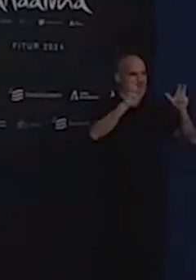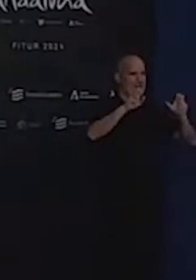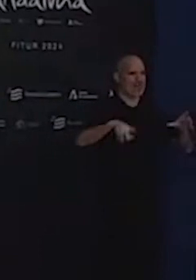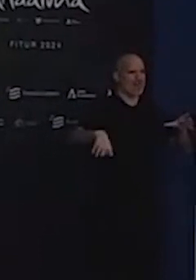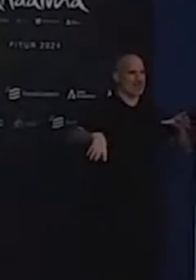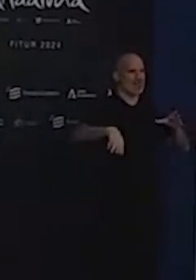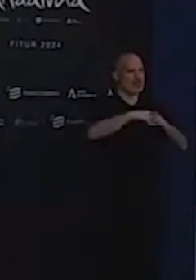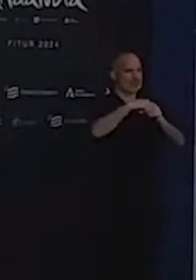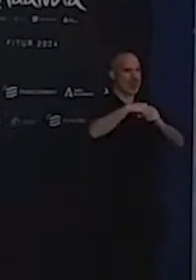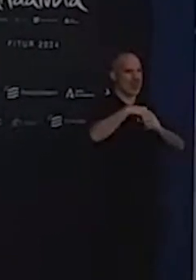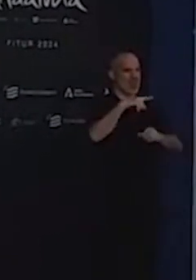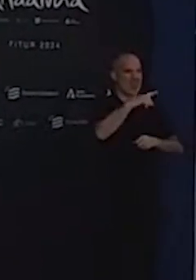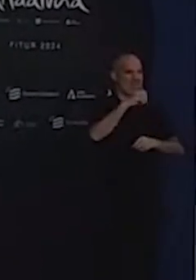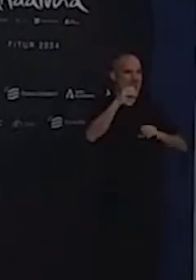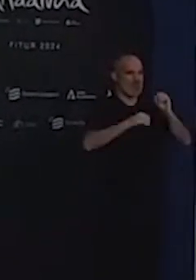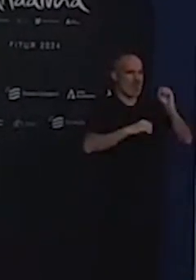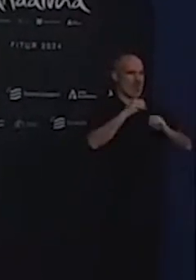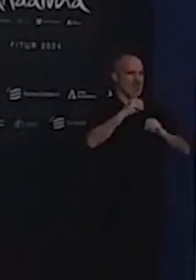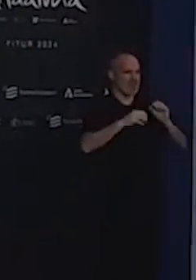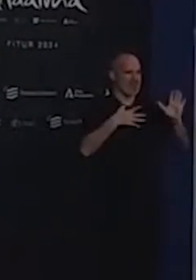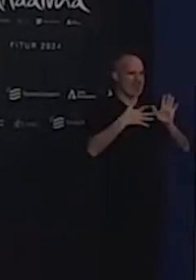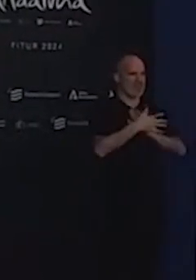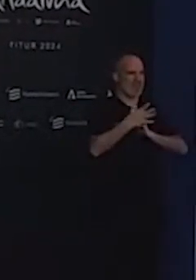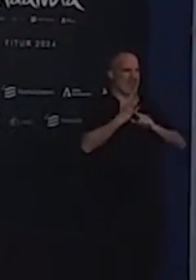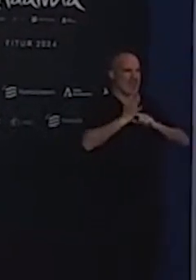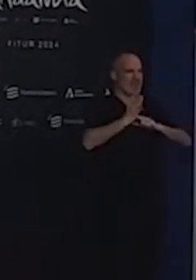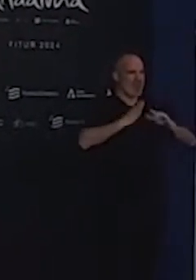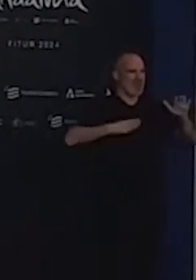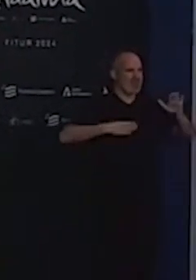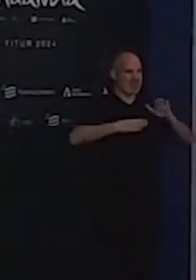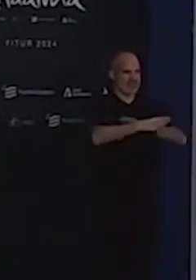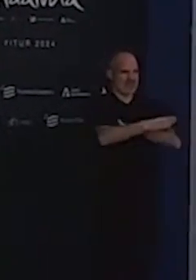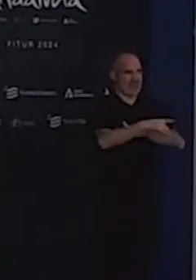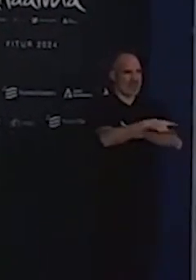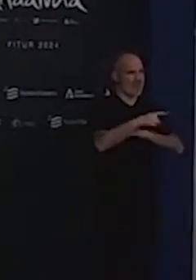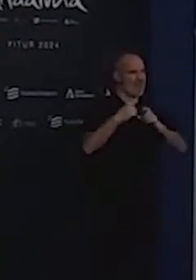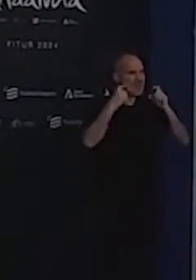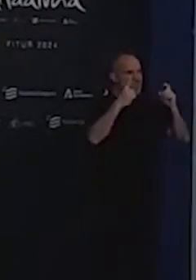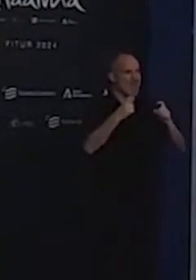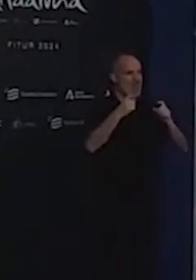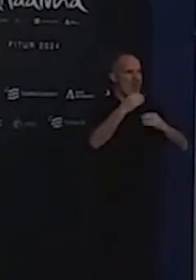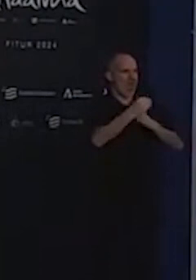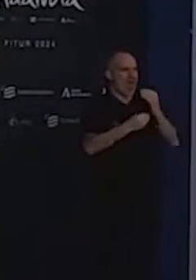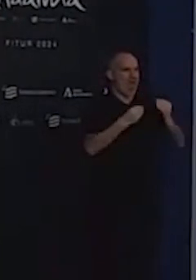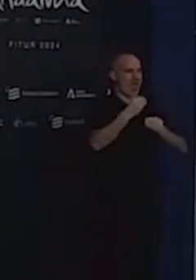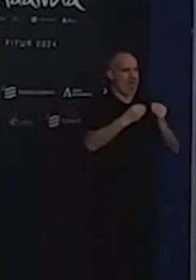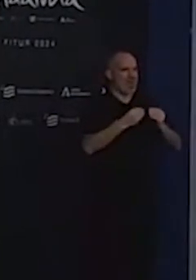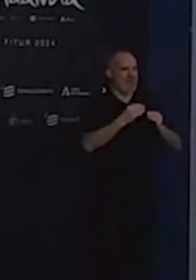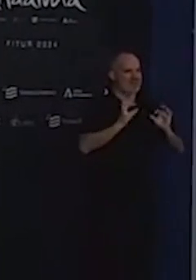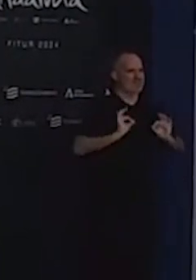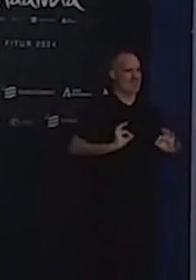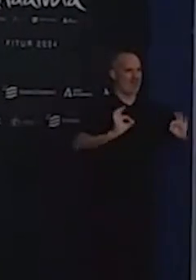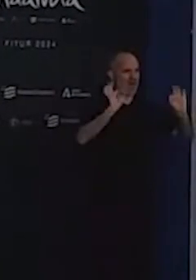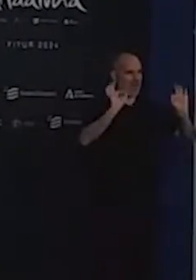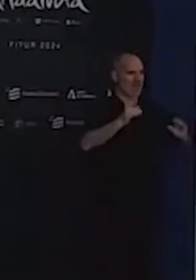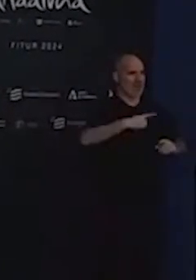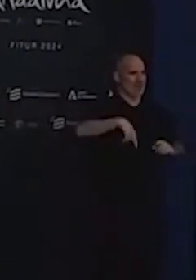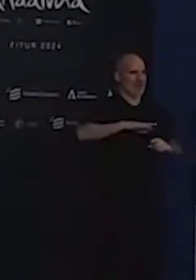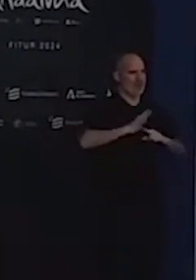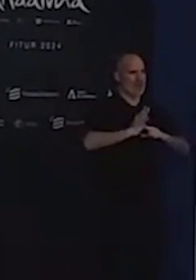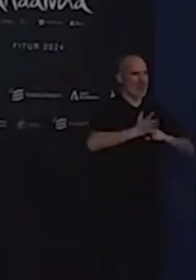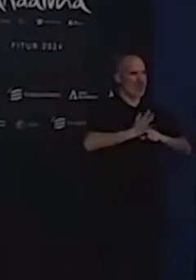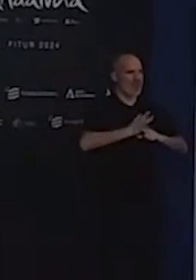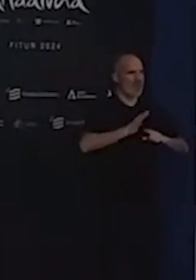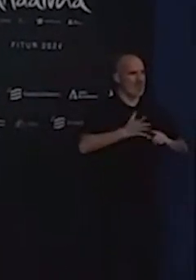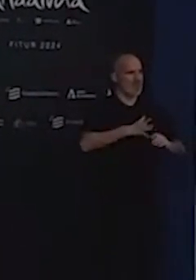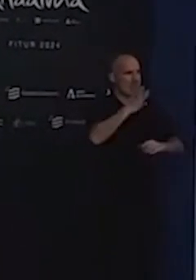al 100%, una feria accesible. Este esfuerzo hace que la singularidad de nuestra feria tenga más